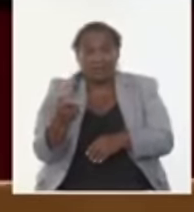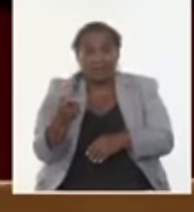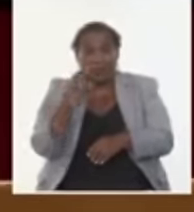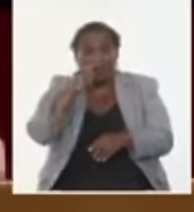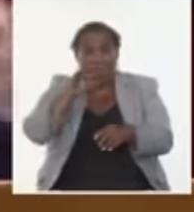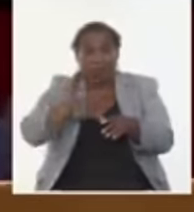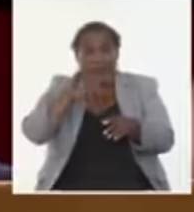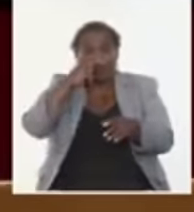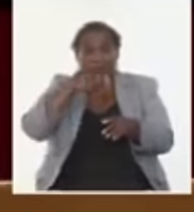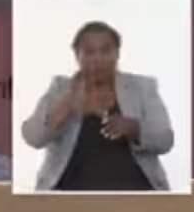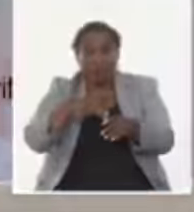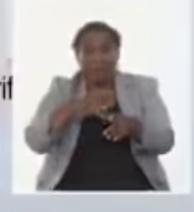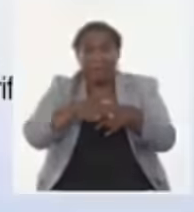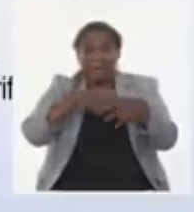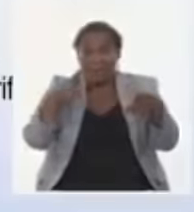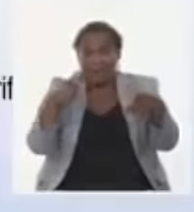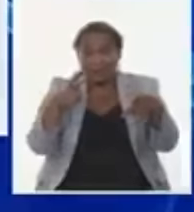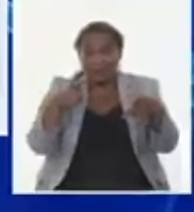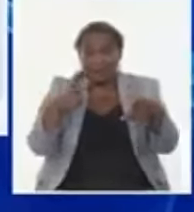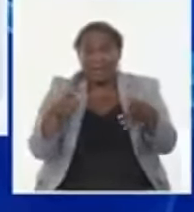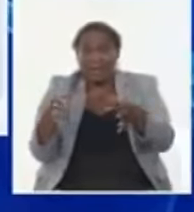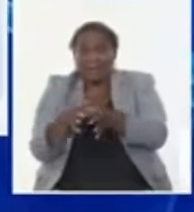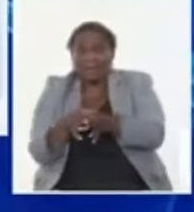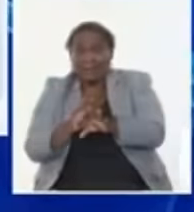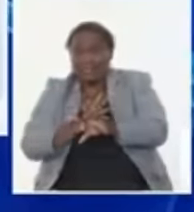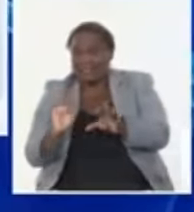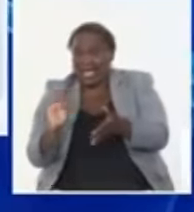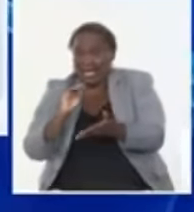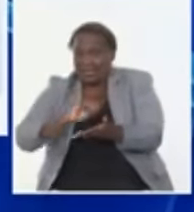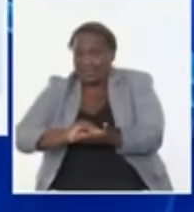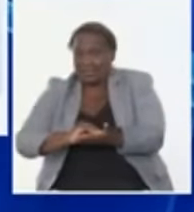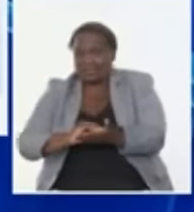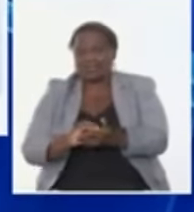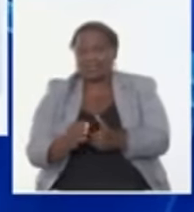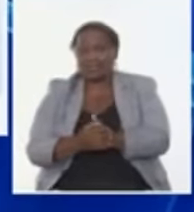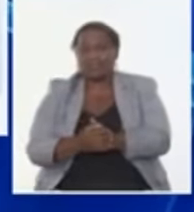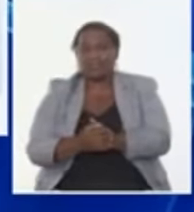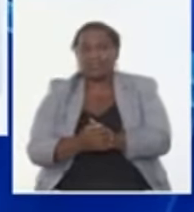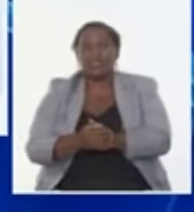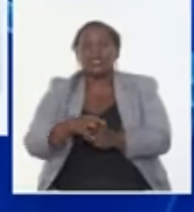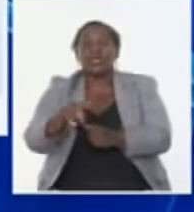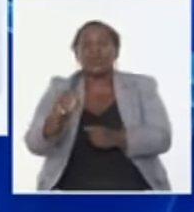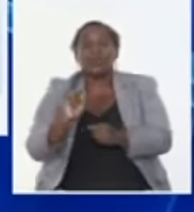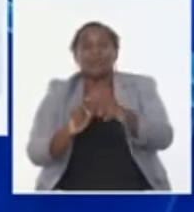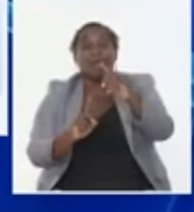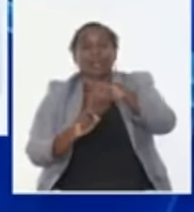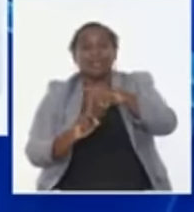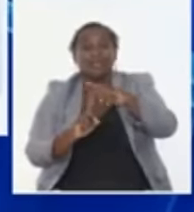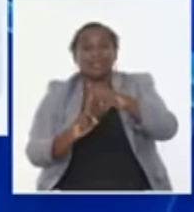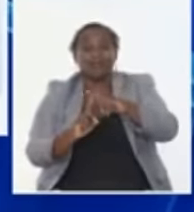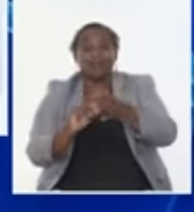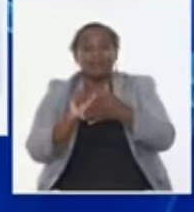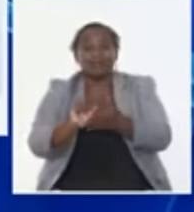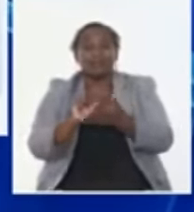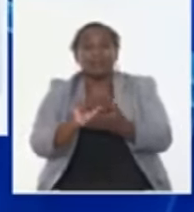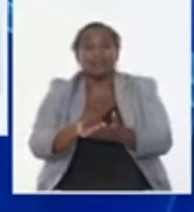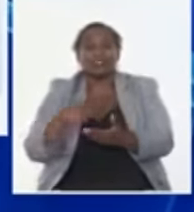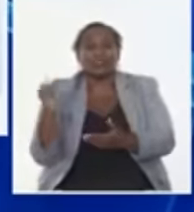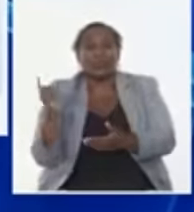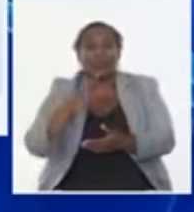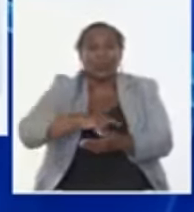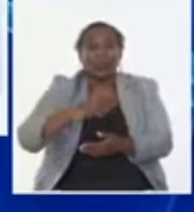los mayoristas, ya los minoristas sí se implementaron, las nuevas tarifas de los servicios de transportación de